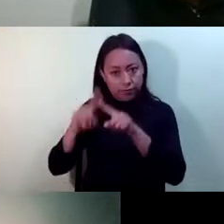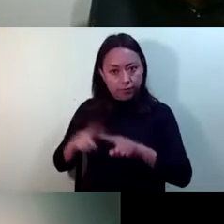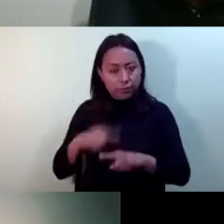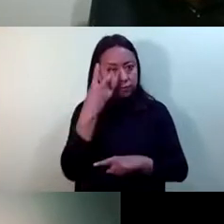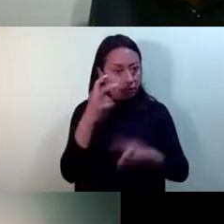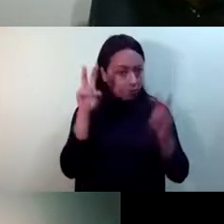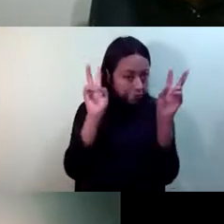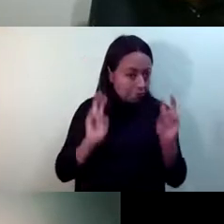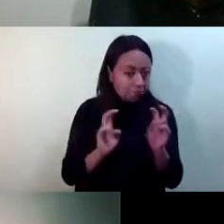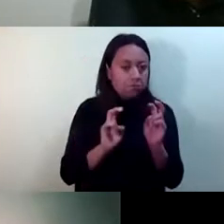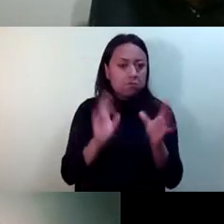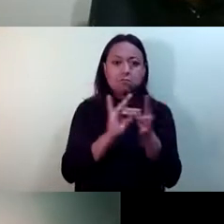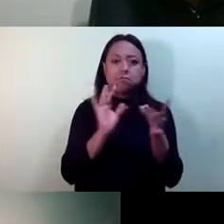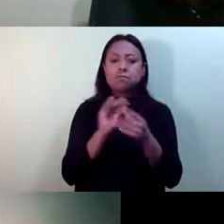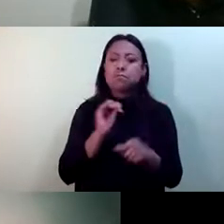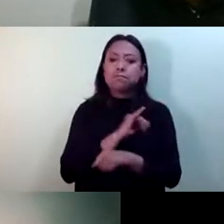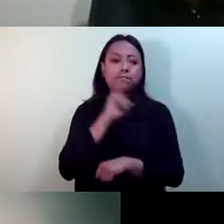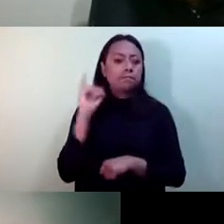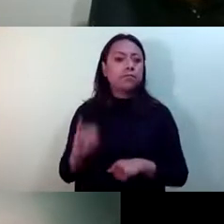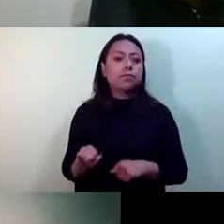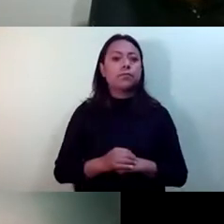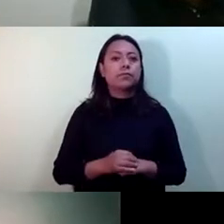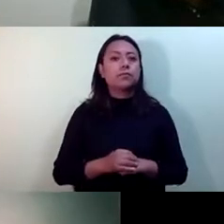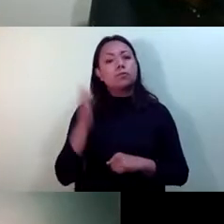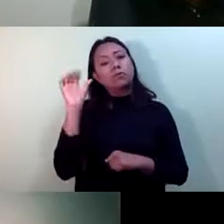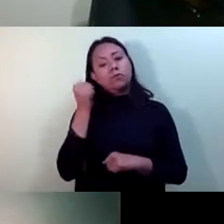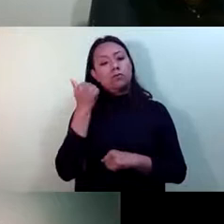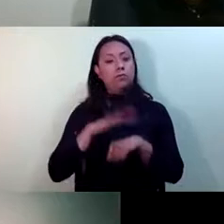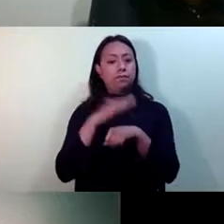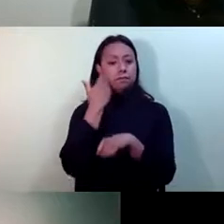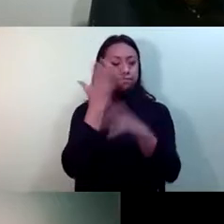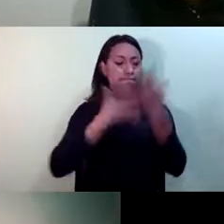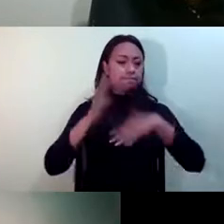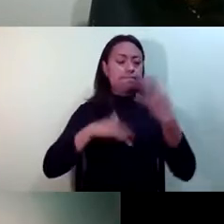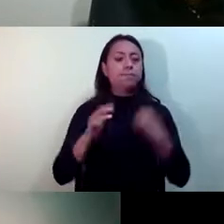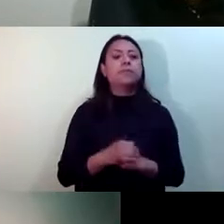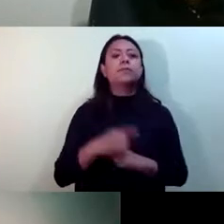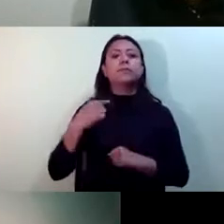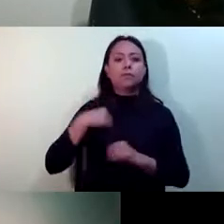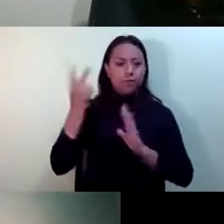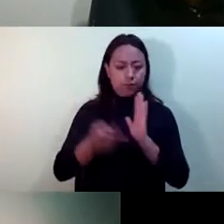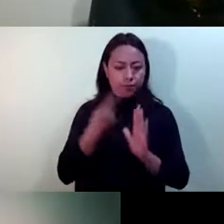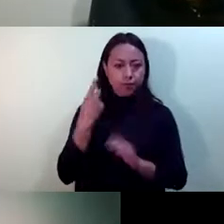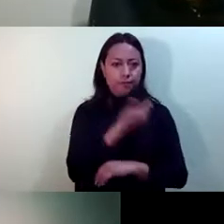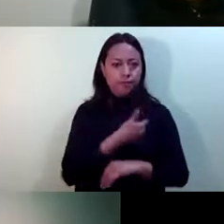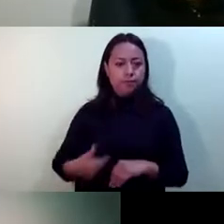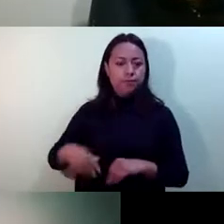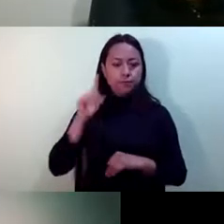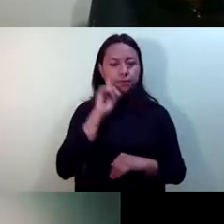punto. Presidenta, ¿Alguien más desea hacer uso de la palabra? Yo de nueva cuenta, Presidenta.